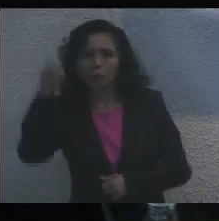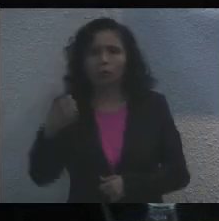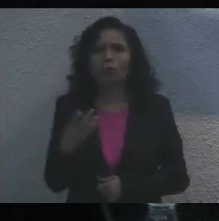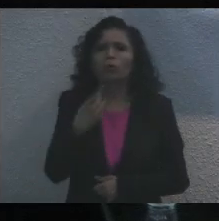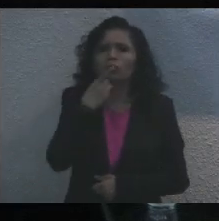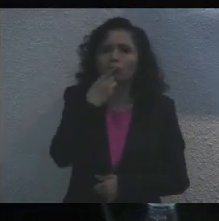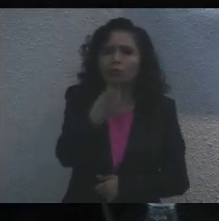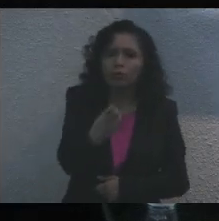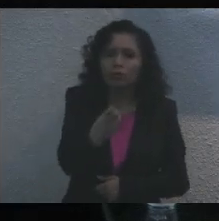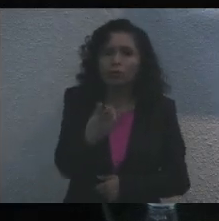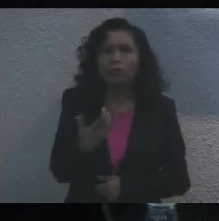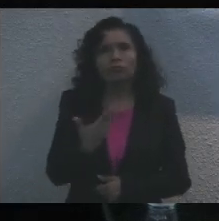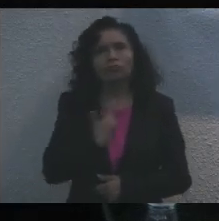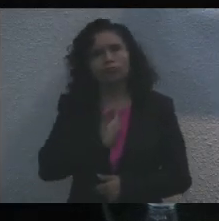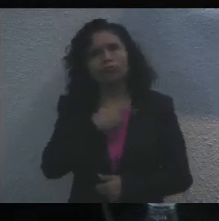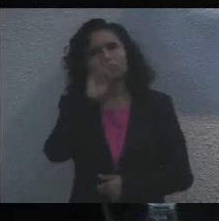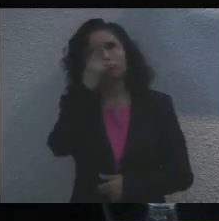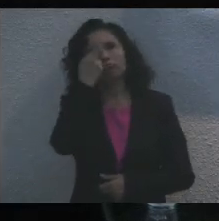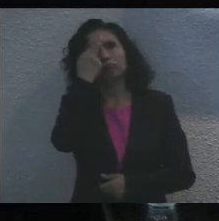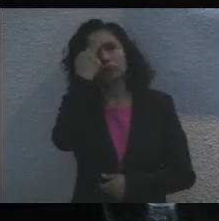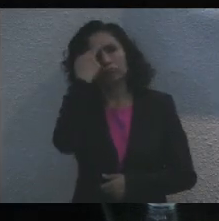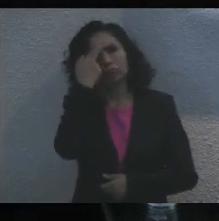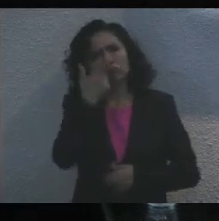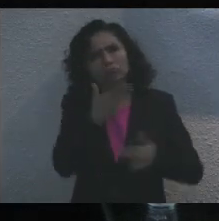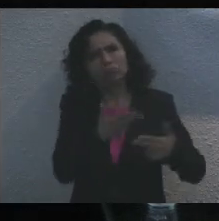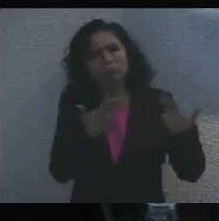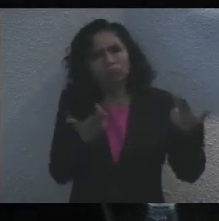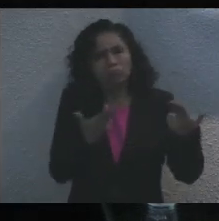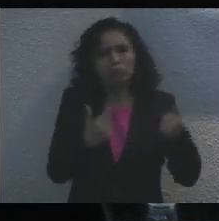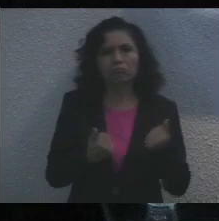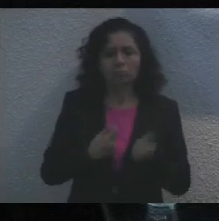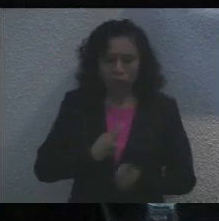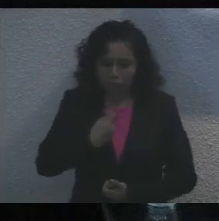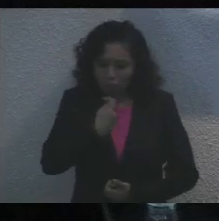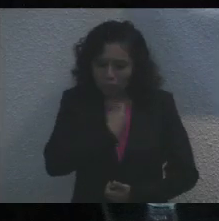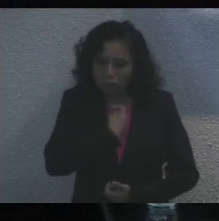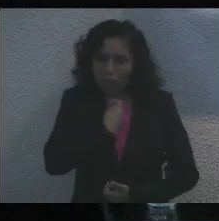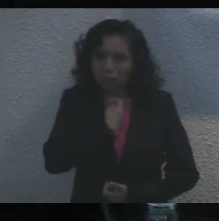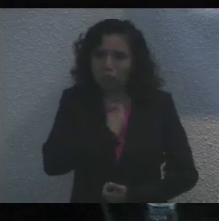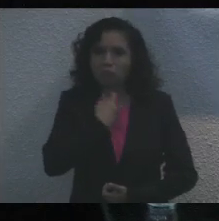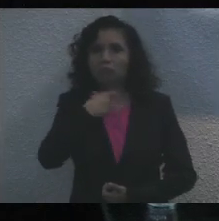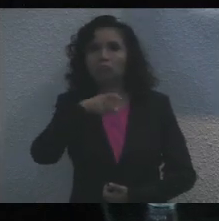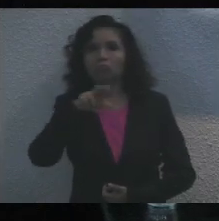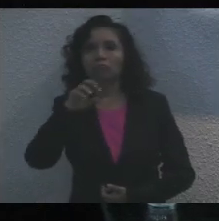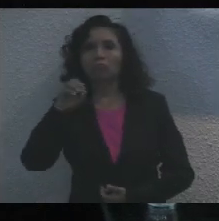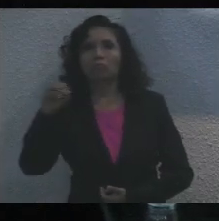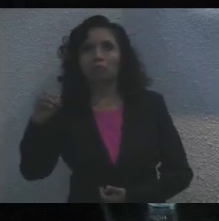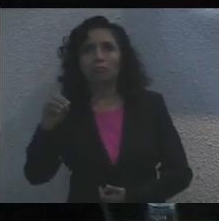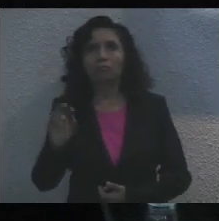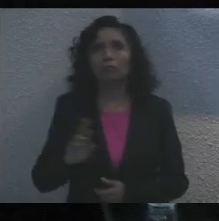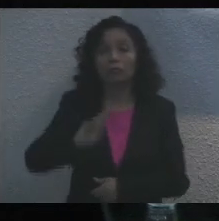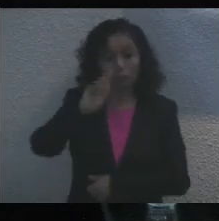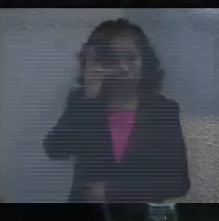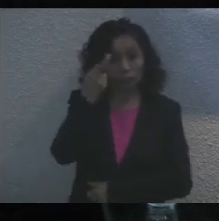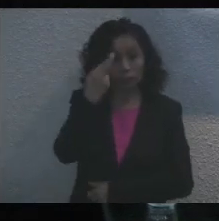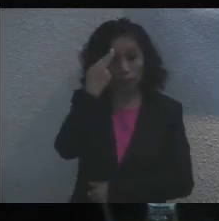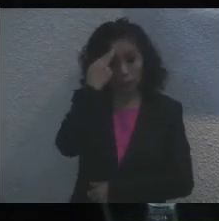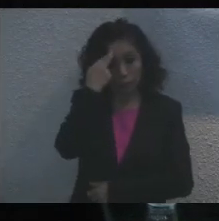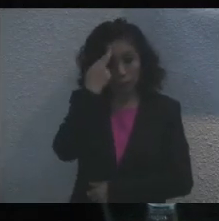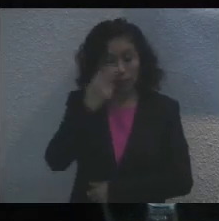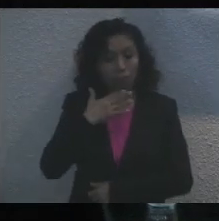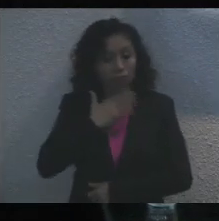raíces e identidad como quintanarroenses y, claro, nuestro compromiso como servidores públicos ante la ciudadanía.